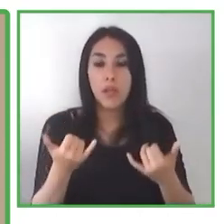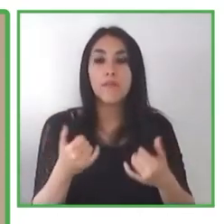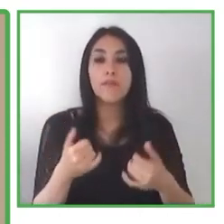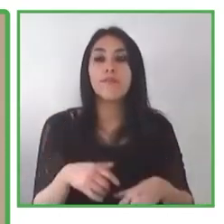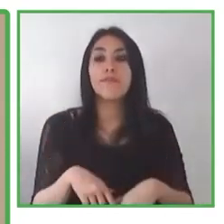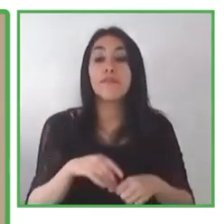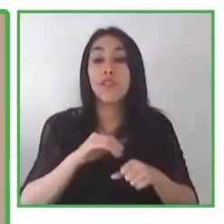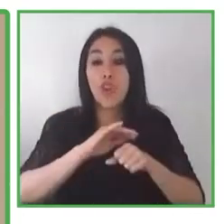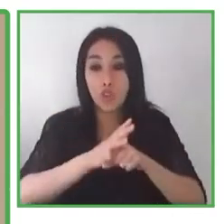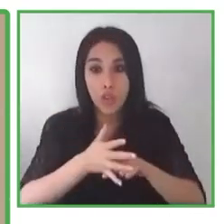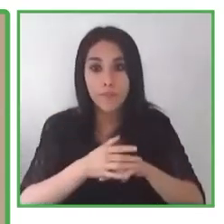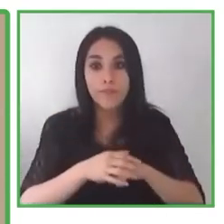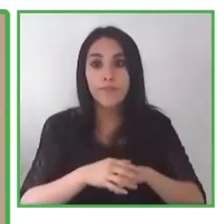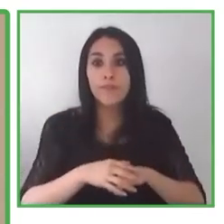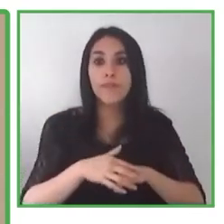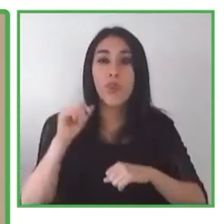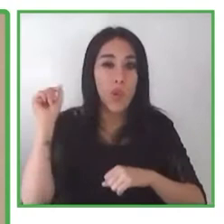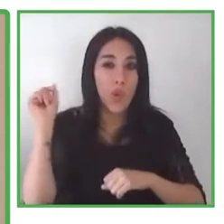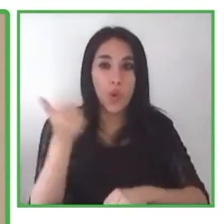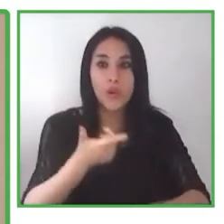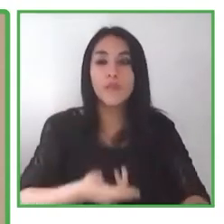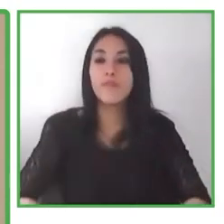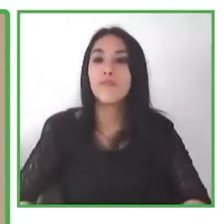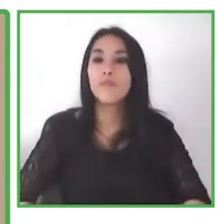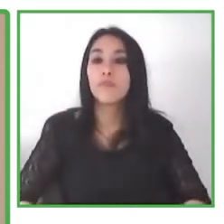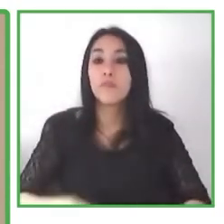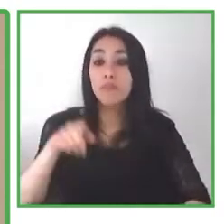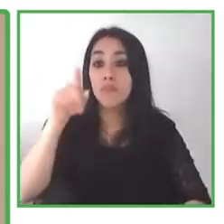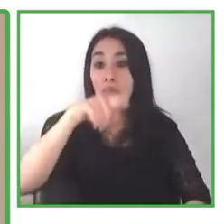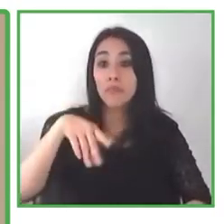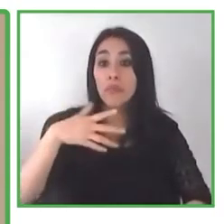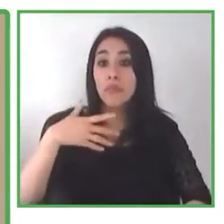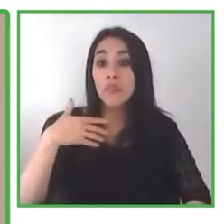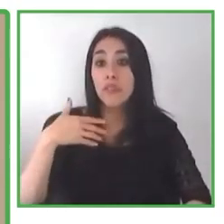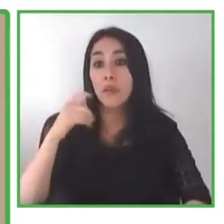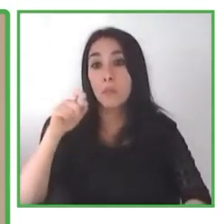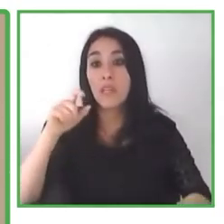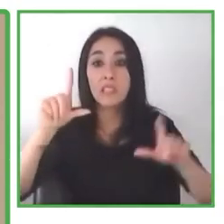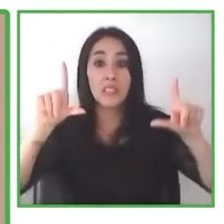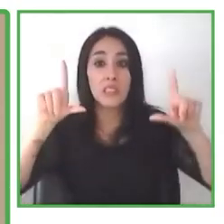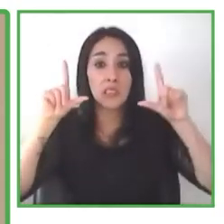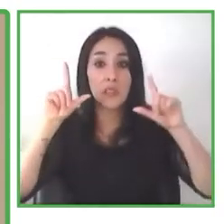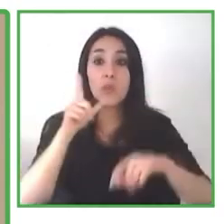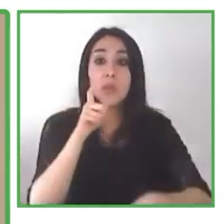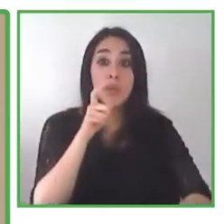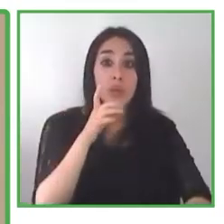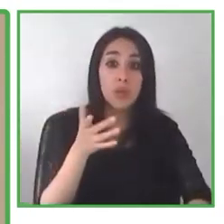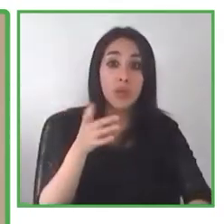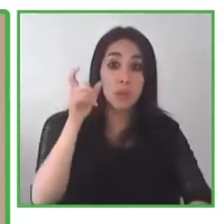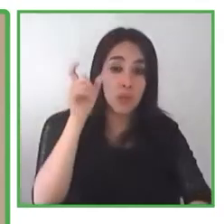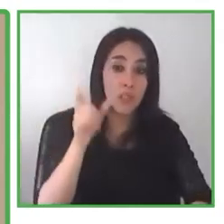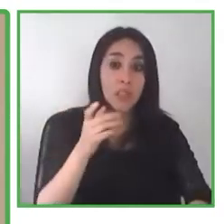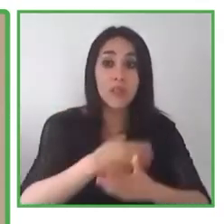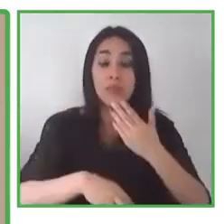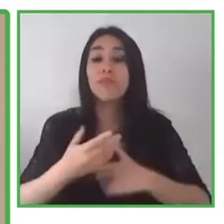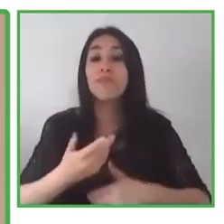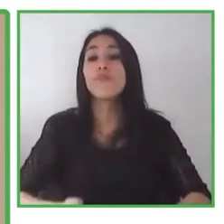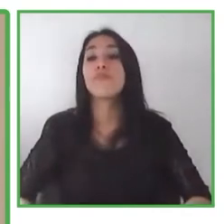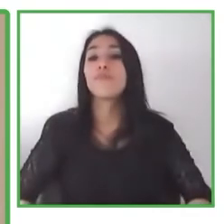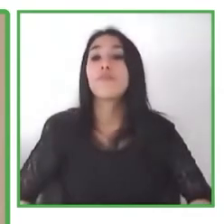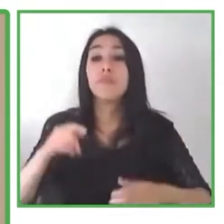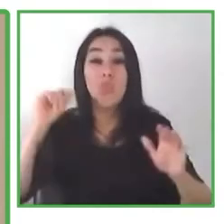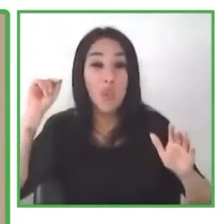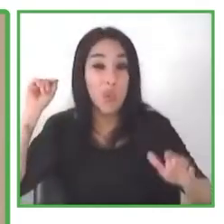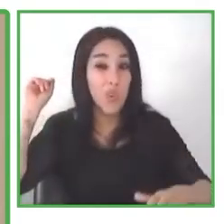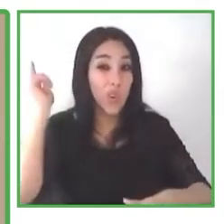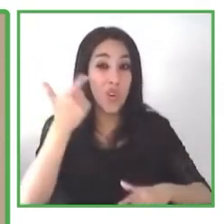para todo el mundo, así que pueden imaginar entonces el impacto que ha tenido y que tiene sobre las personas con discapacidad en general en todos